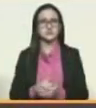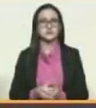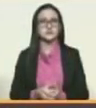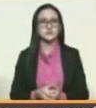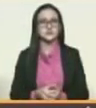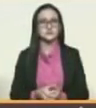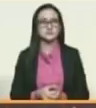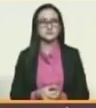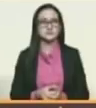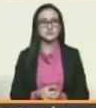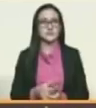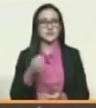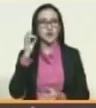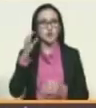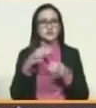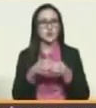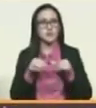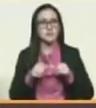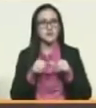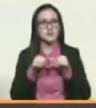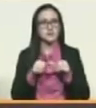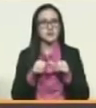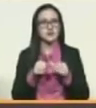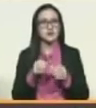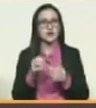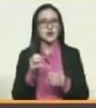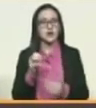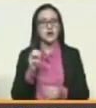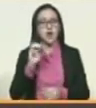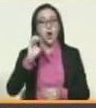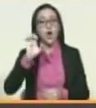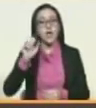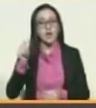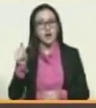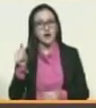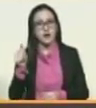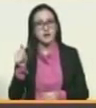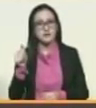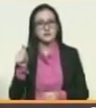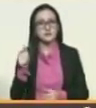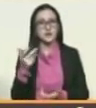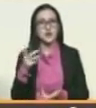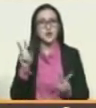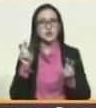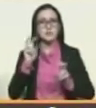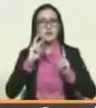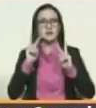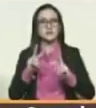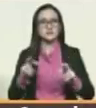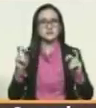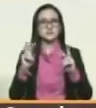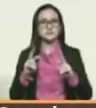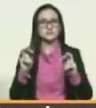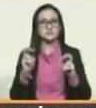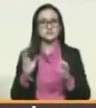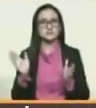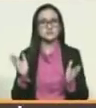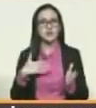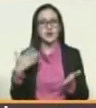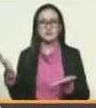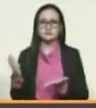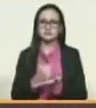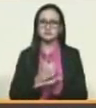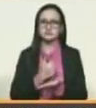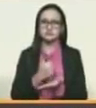consejo permanente de la Organización de Estados Americanos. Uno de los temas que ellos piensan tratar es la eliminación de